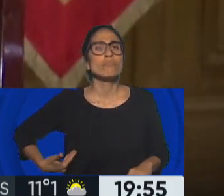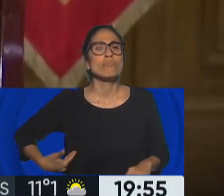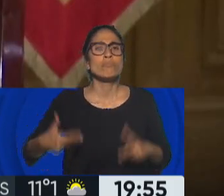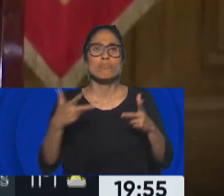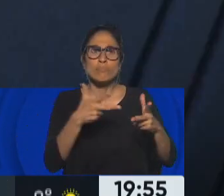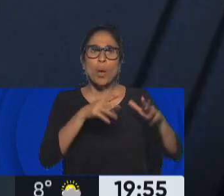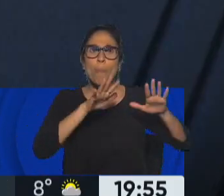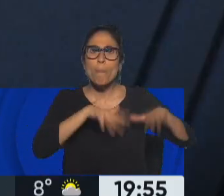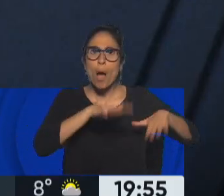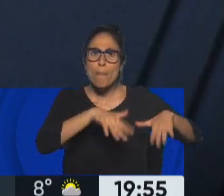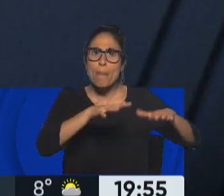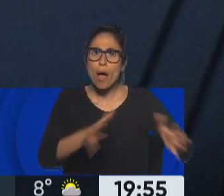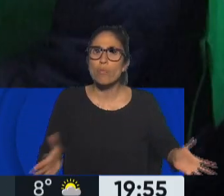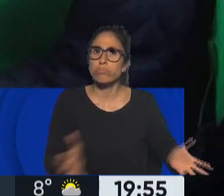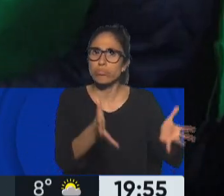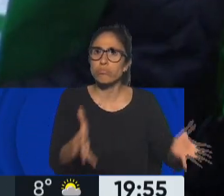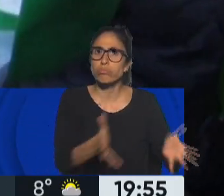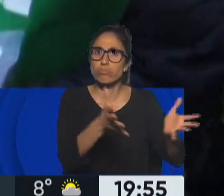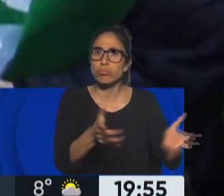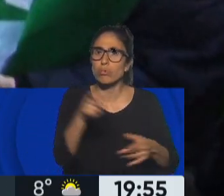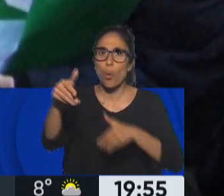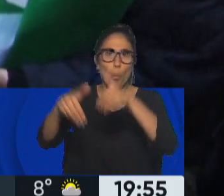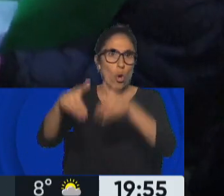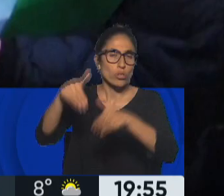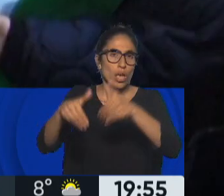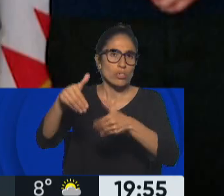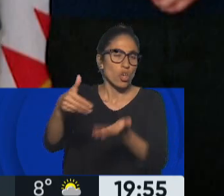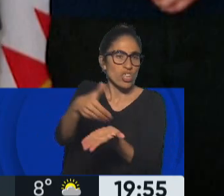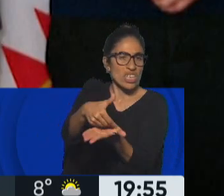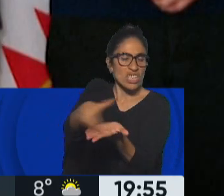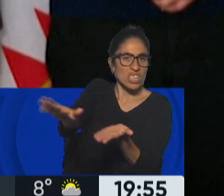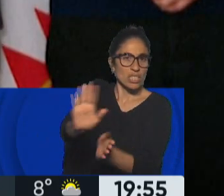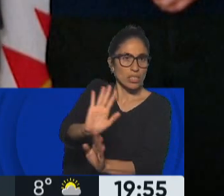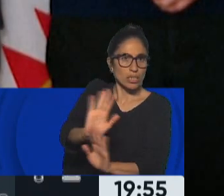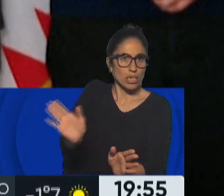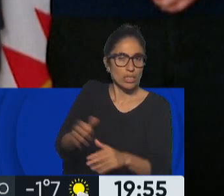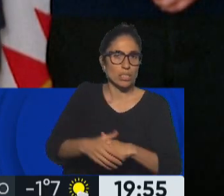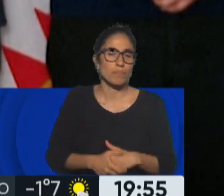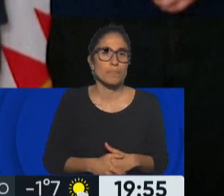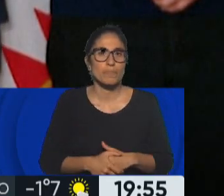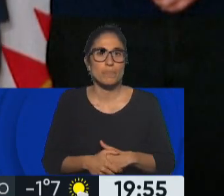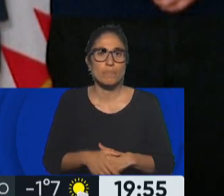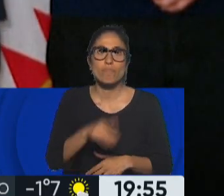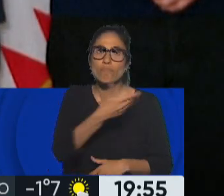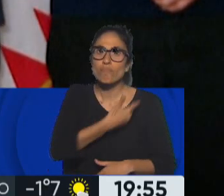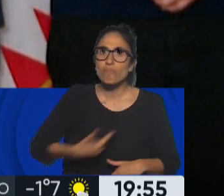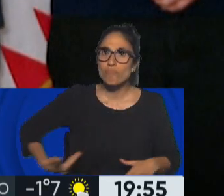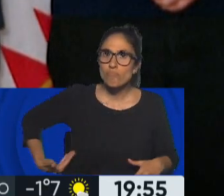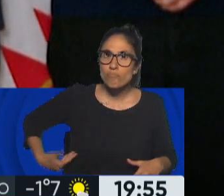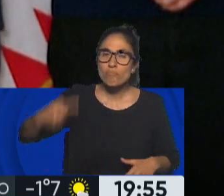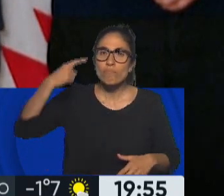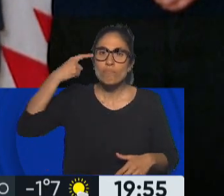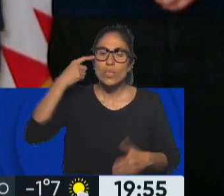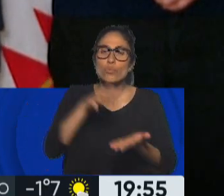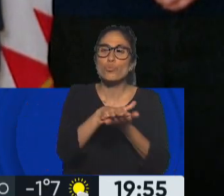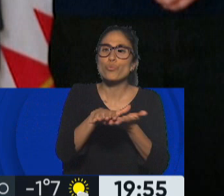manifestaciones pro-europeas y rechaza los resultados de las elecciones parlamentarias. La mandataria insiste en que la única solución viable a